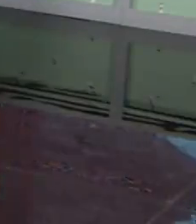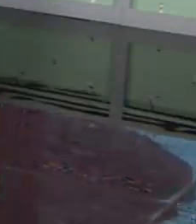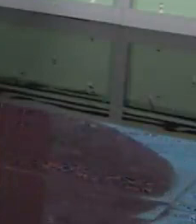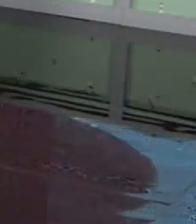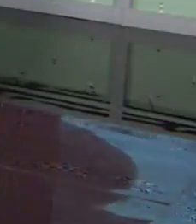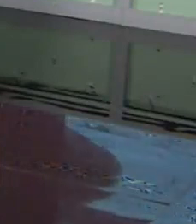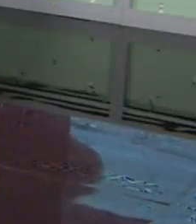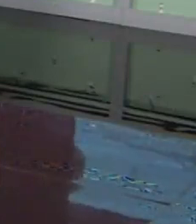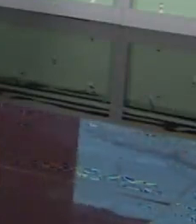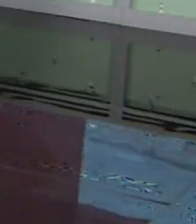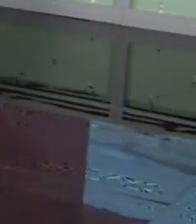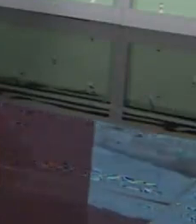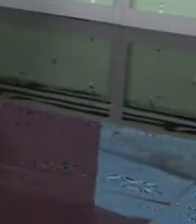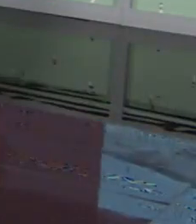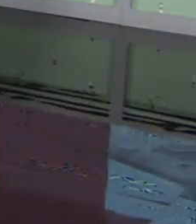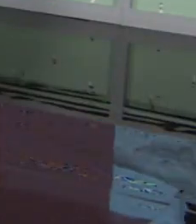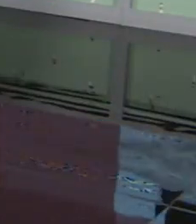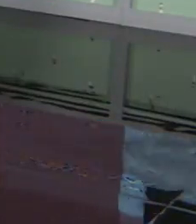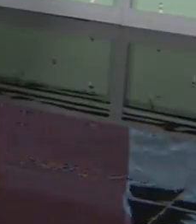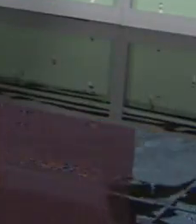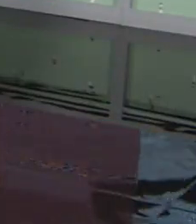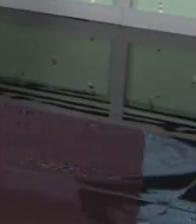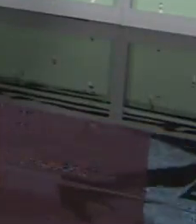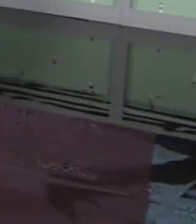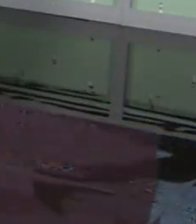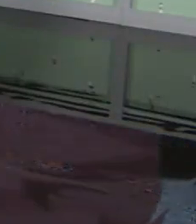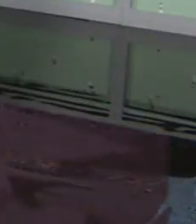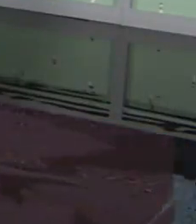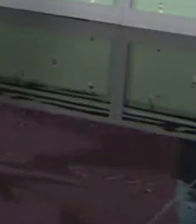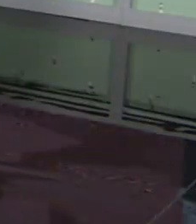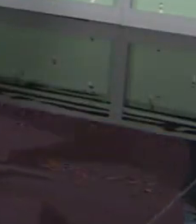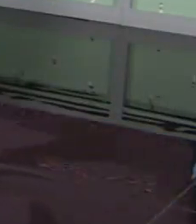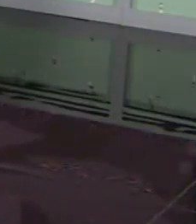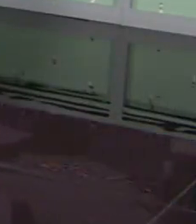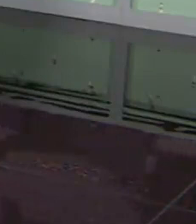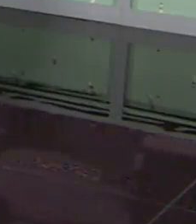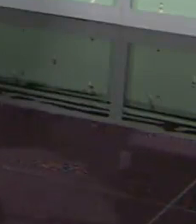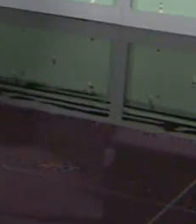que nada, felicitaciones, ya lo habíamos visto nosotros también, pero está precioso,